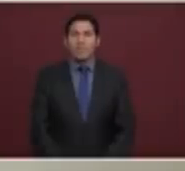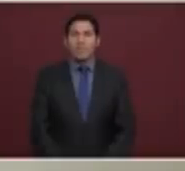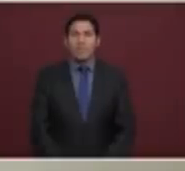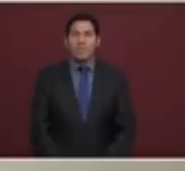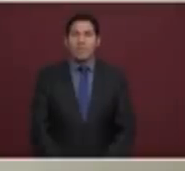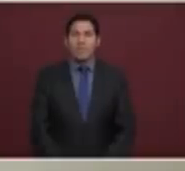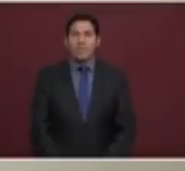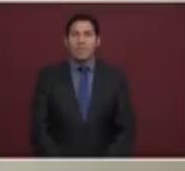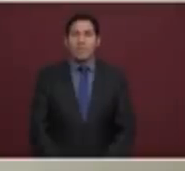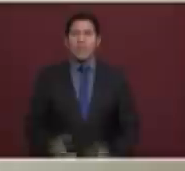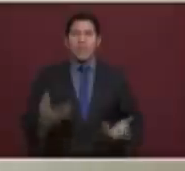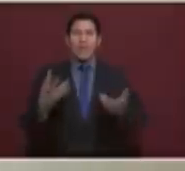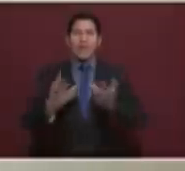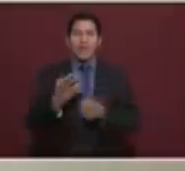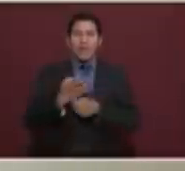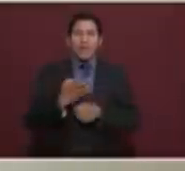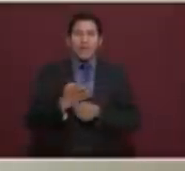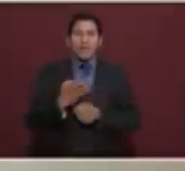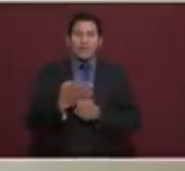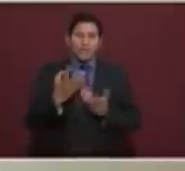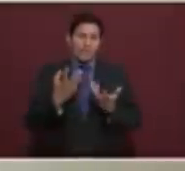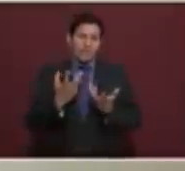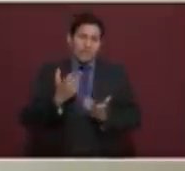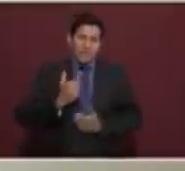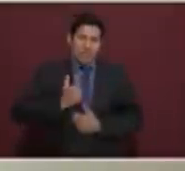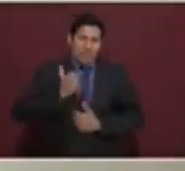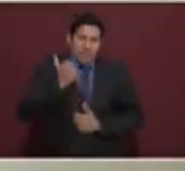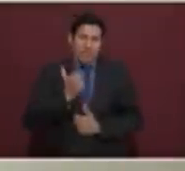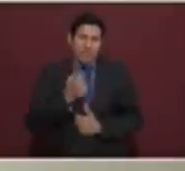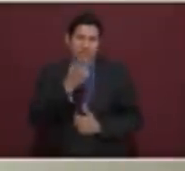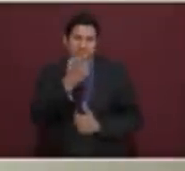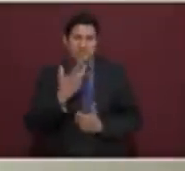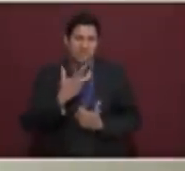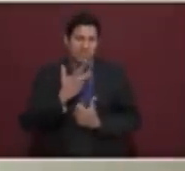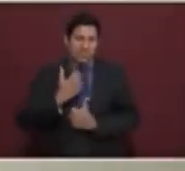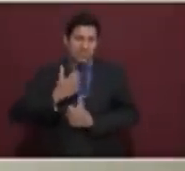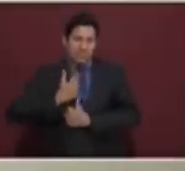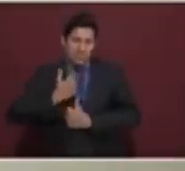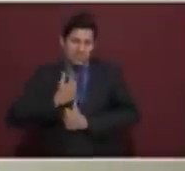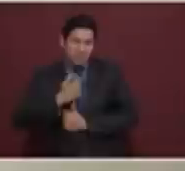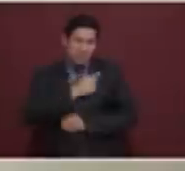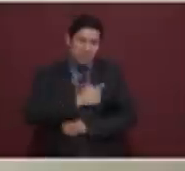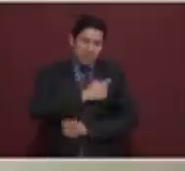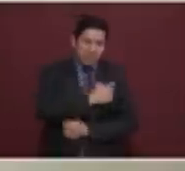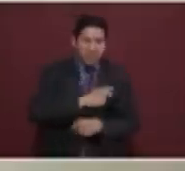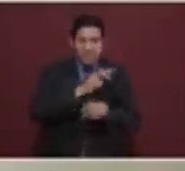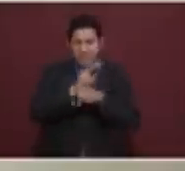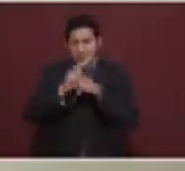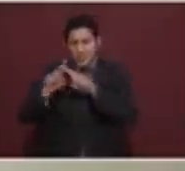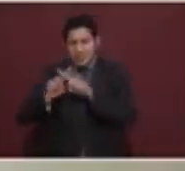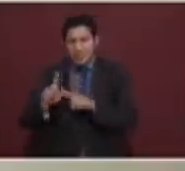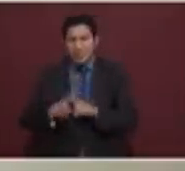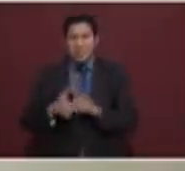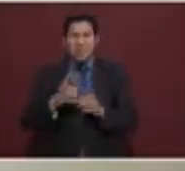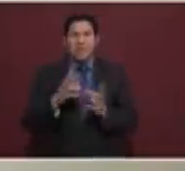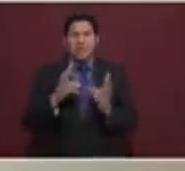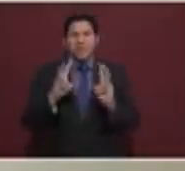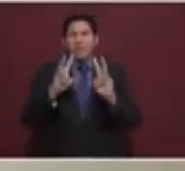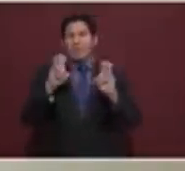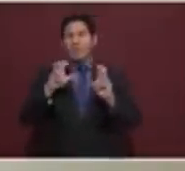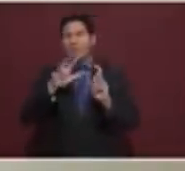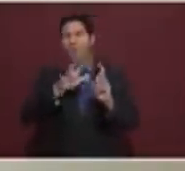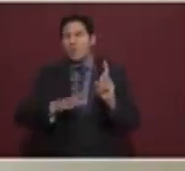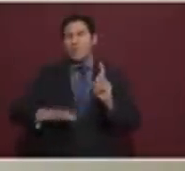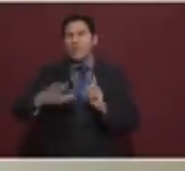están aquí los secretarios de seguridad y de iu de la defensa también en el ámbito de las